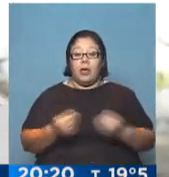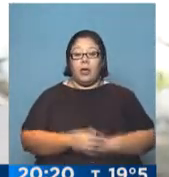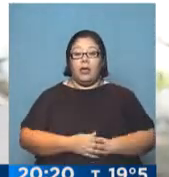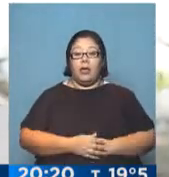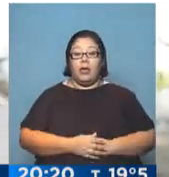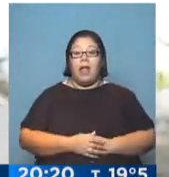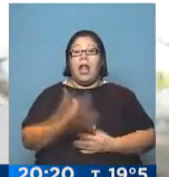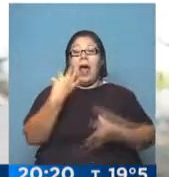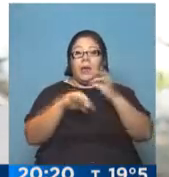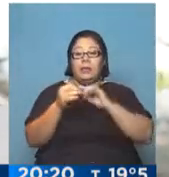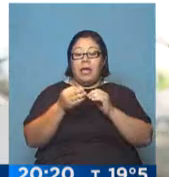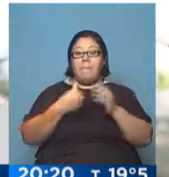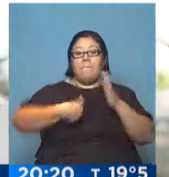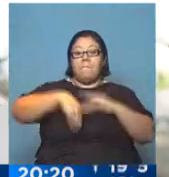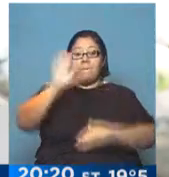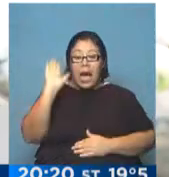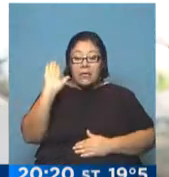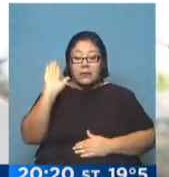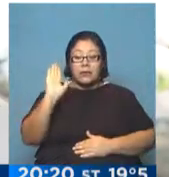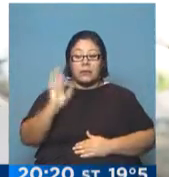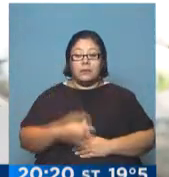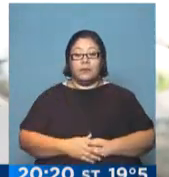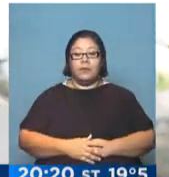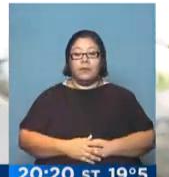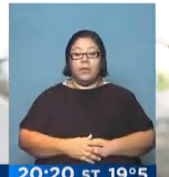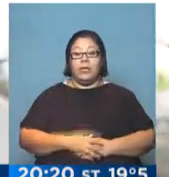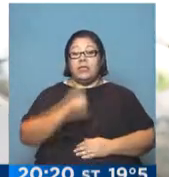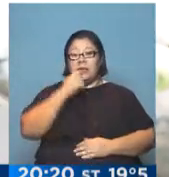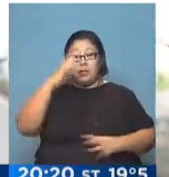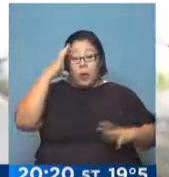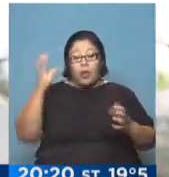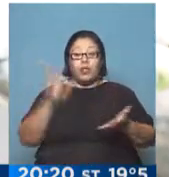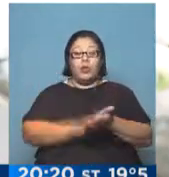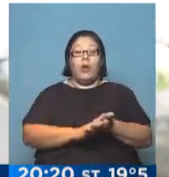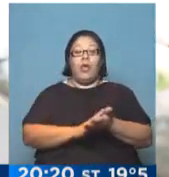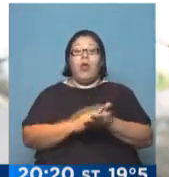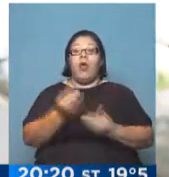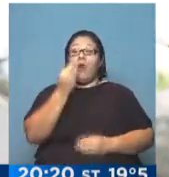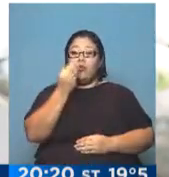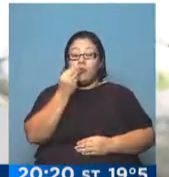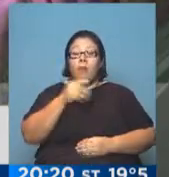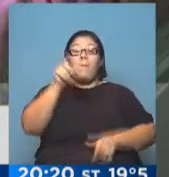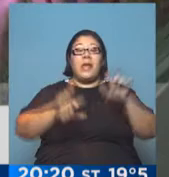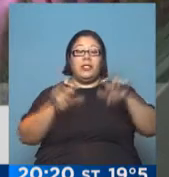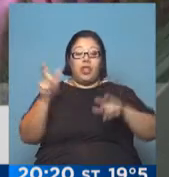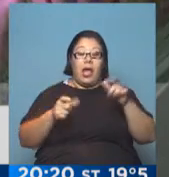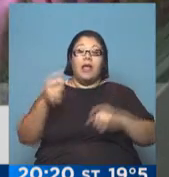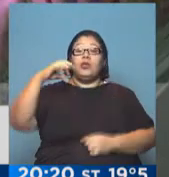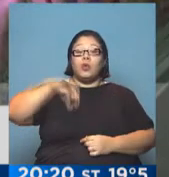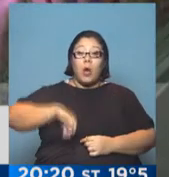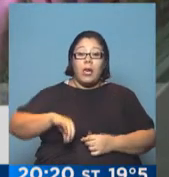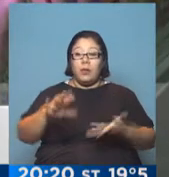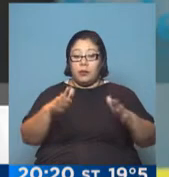mucho la venta en el comercio de cercanías no nos olvidemos que el segmento que es base de pirámide de consumo en la salida de menores recursos como para